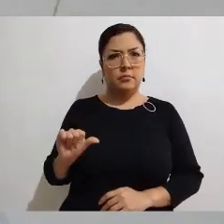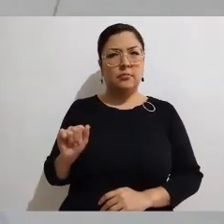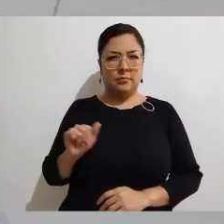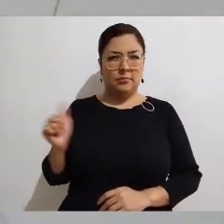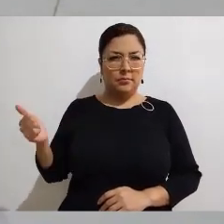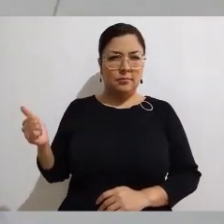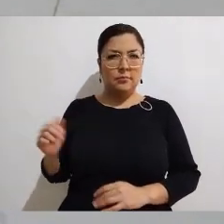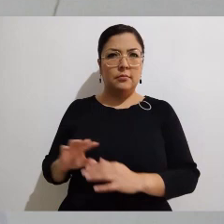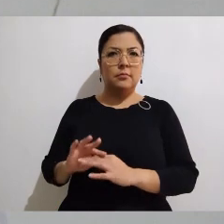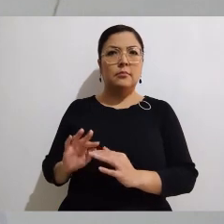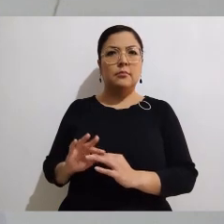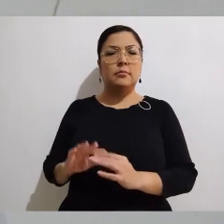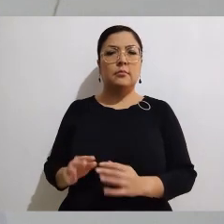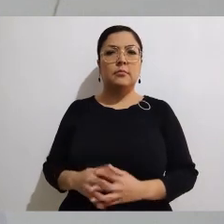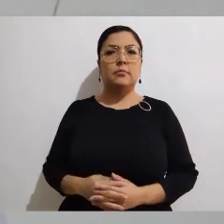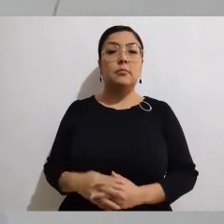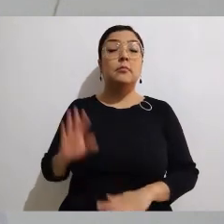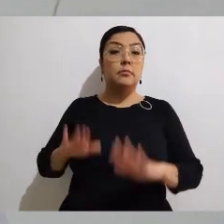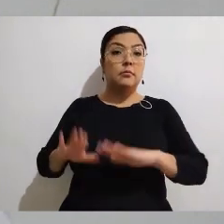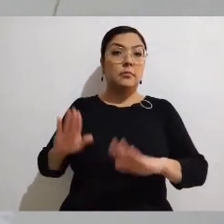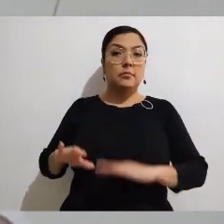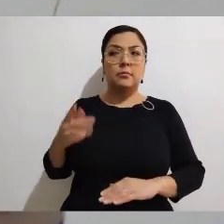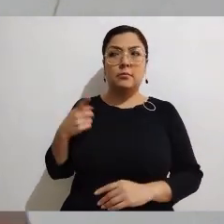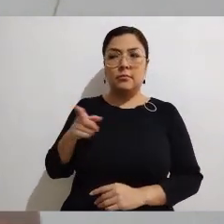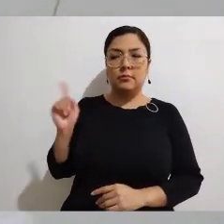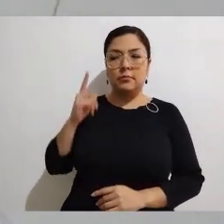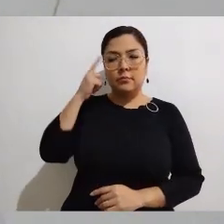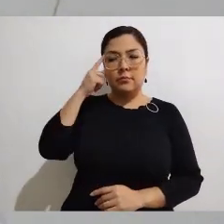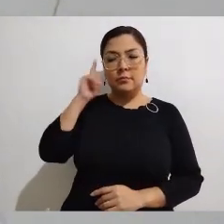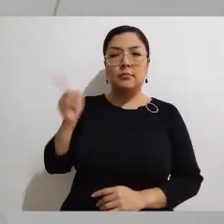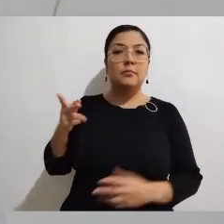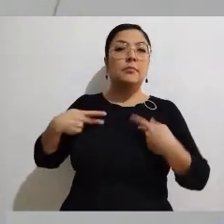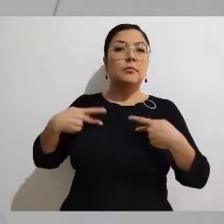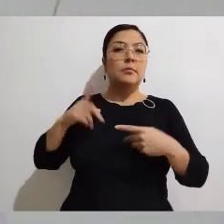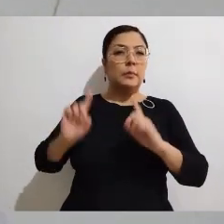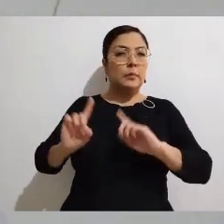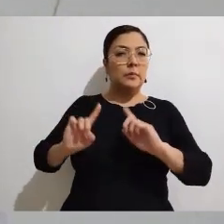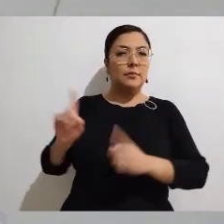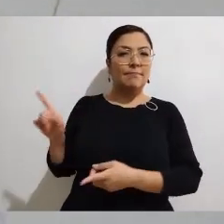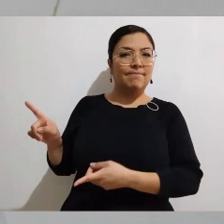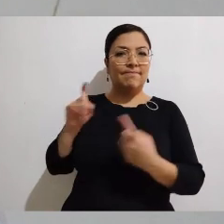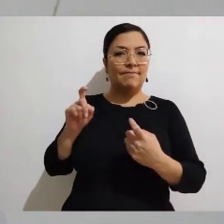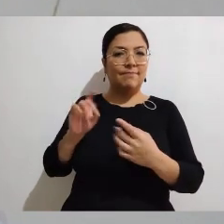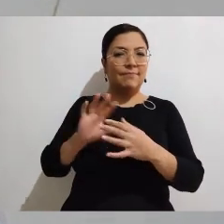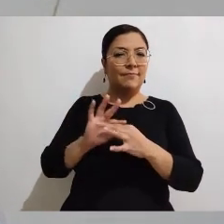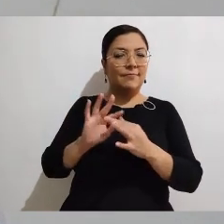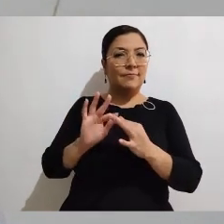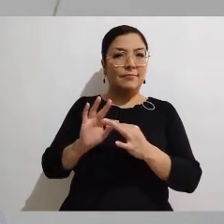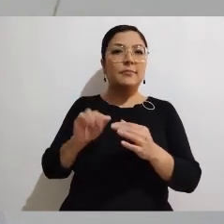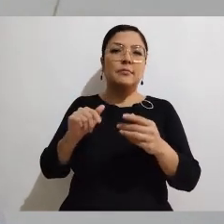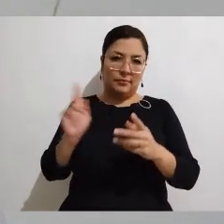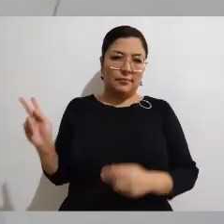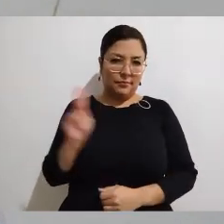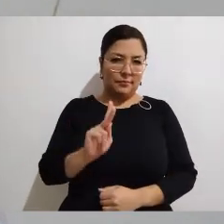donde tomamos preguntas que nos hacen las personas para poderlas contestar aquí. Y yo guardé una para cuando viniera el